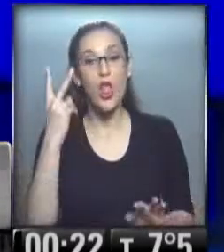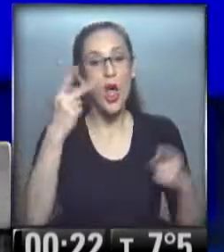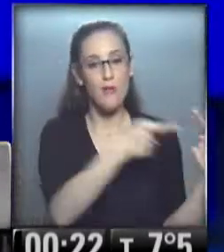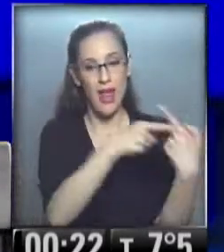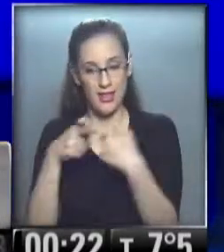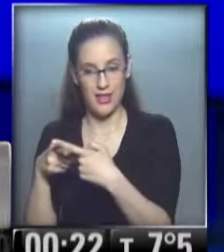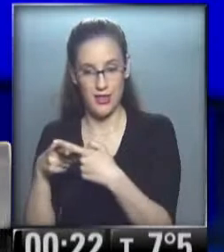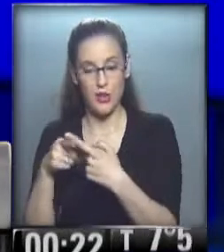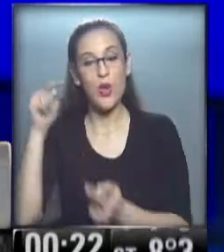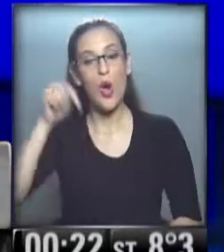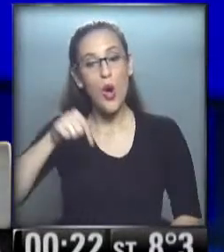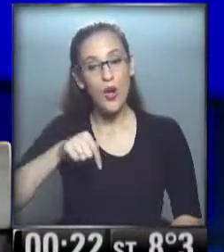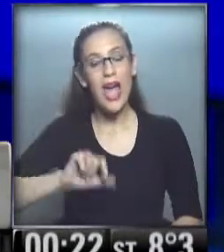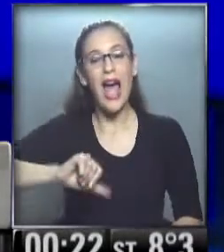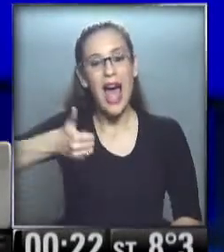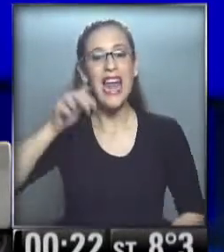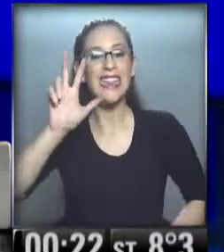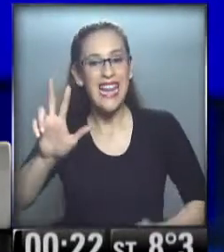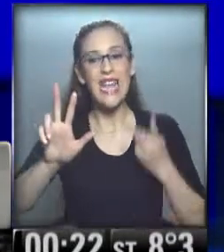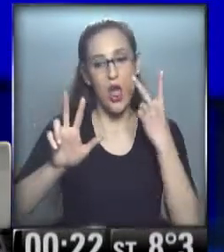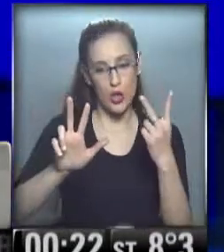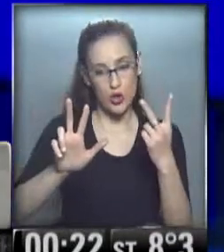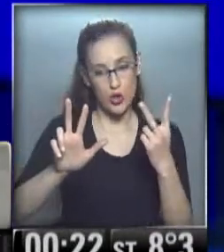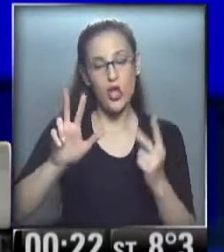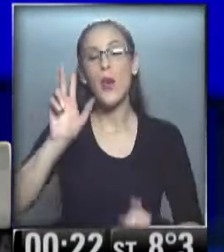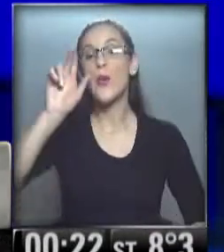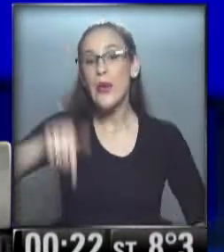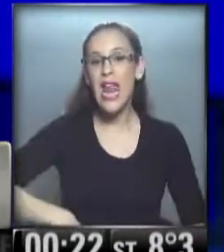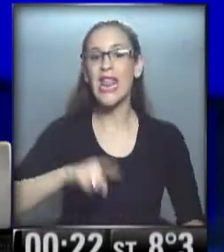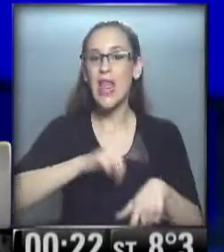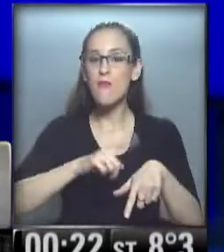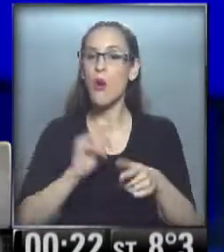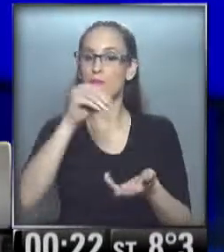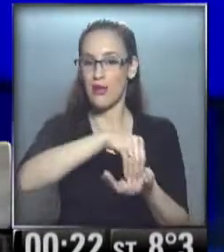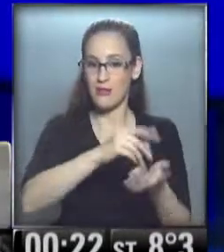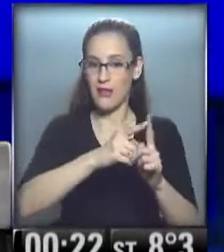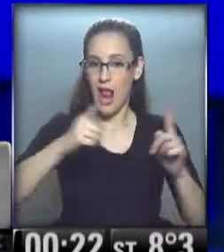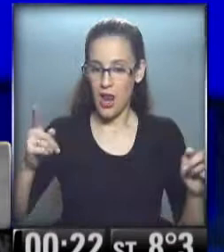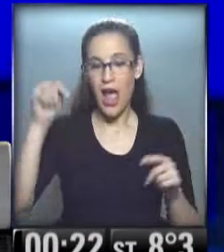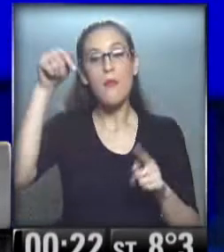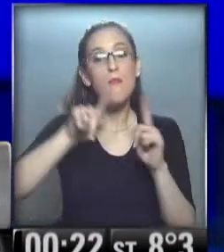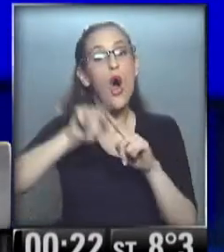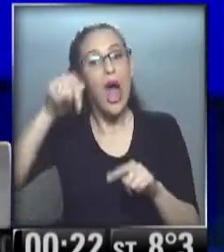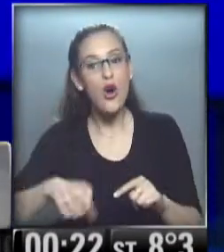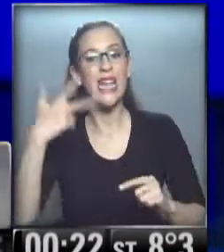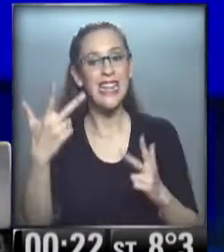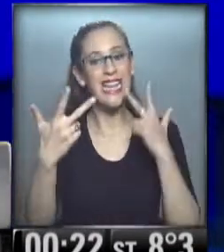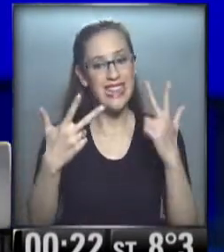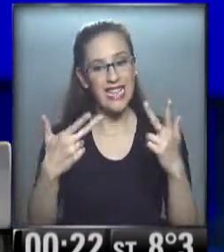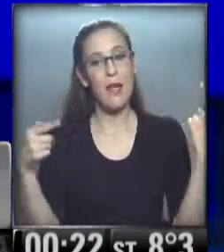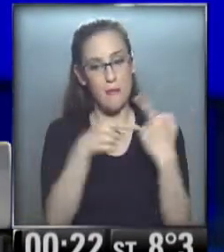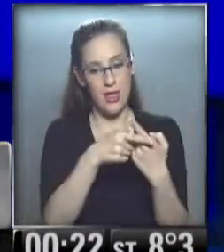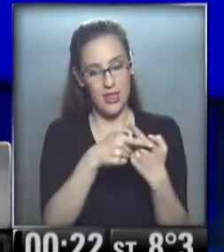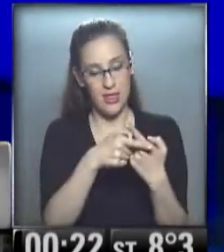en el caso de hoy terminó ganando 3 a 2 esto llevó al alargue por ahora están empatando 3 a 3 en el partido de hoy en